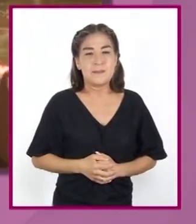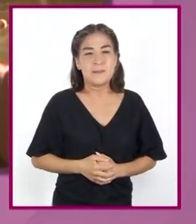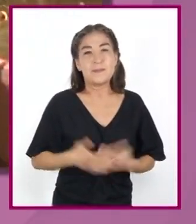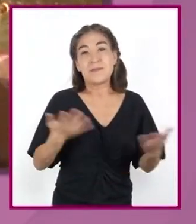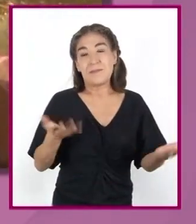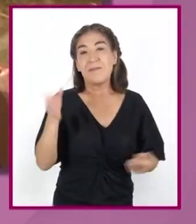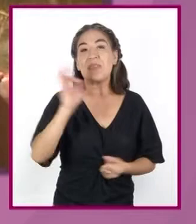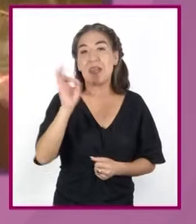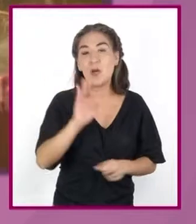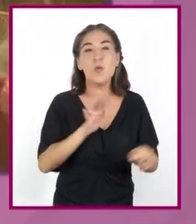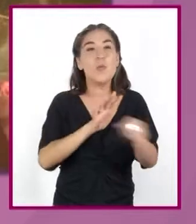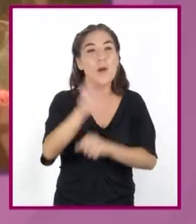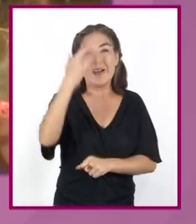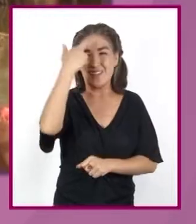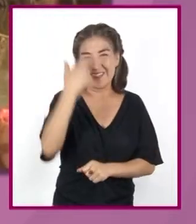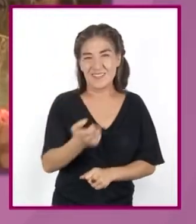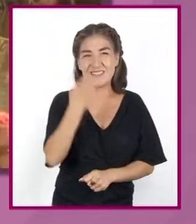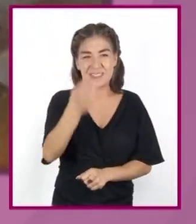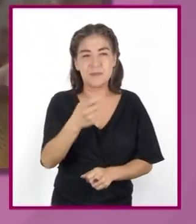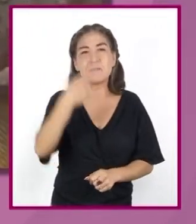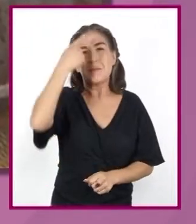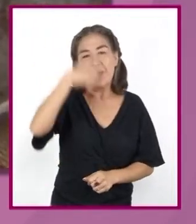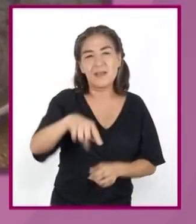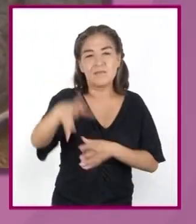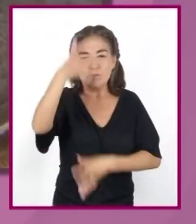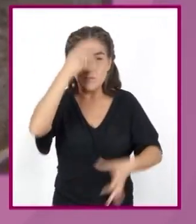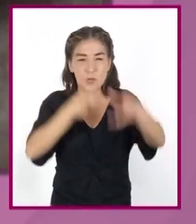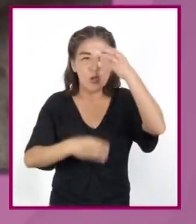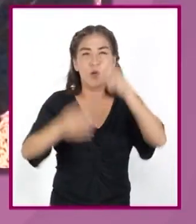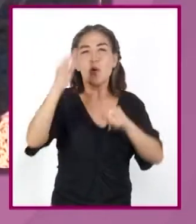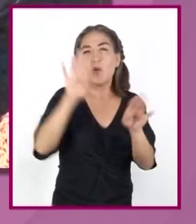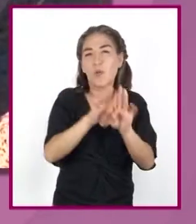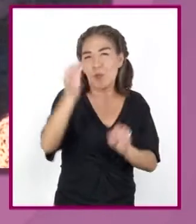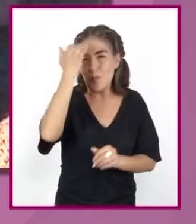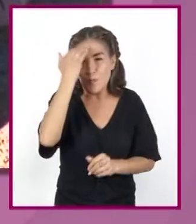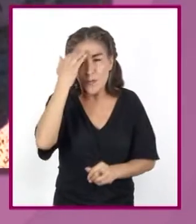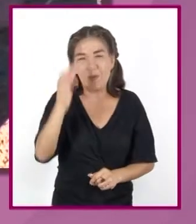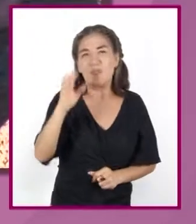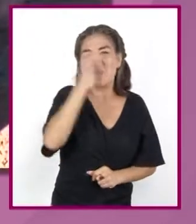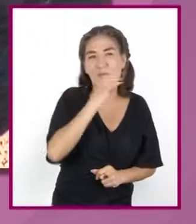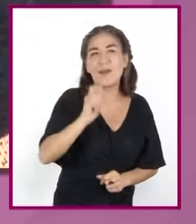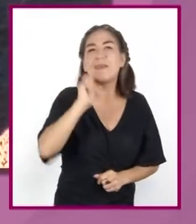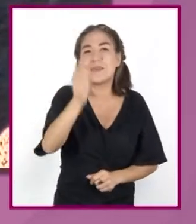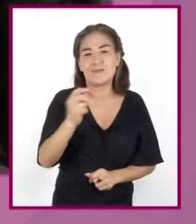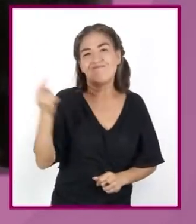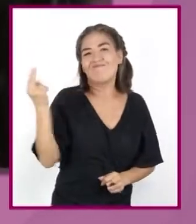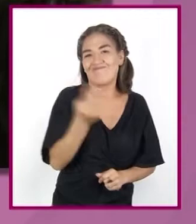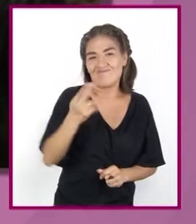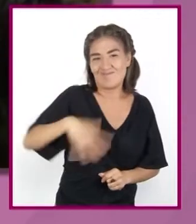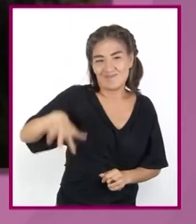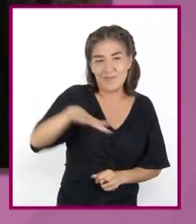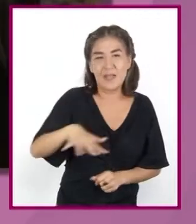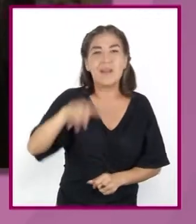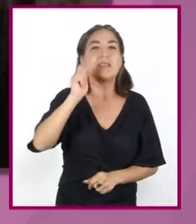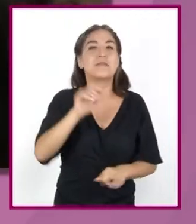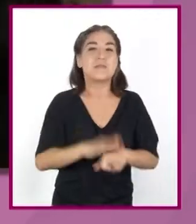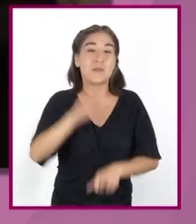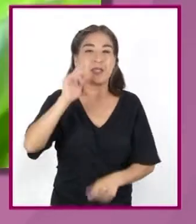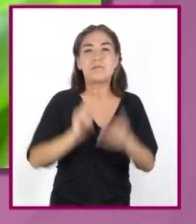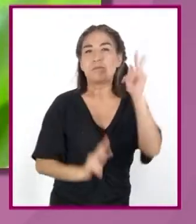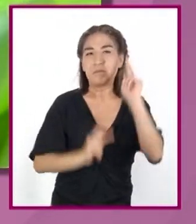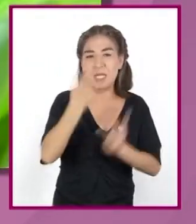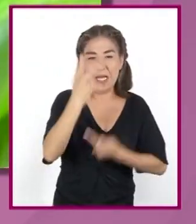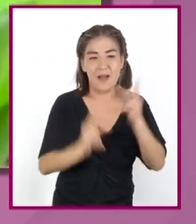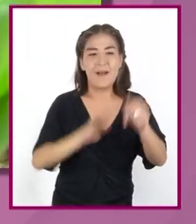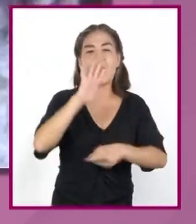Quizá la principal razón de la adquisición de conocimiento, además de la curiosidad, es la necesidad. Una gran cantidad de